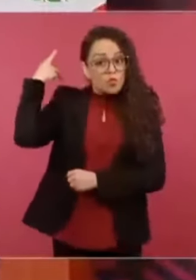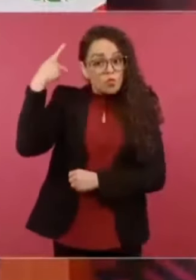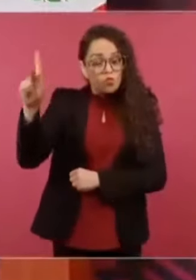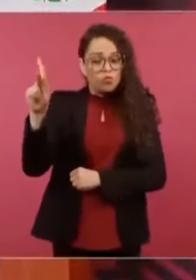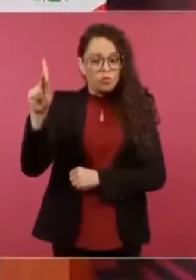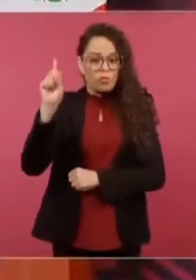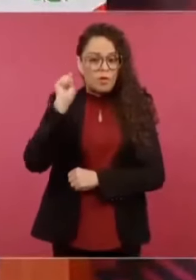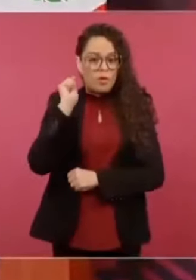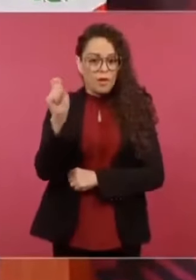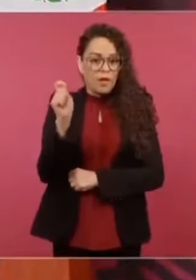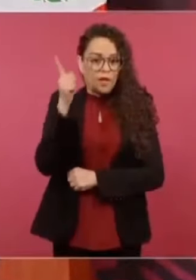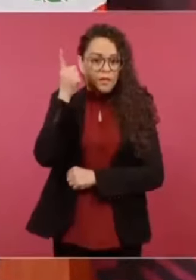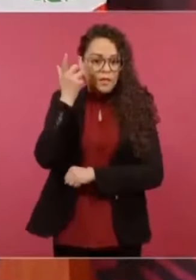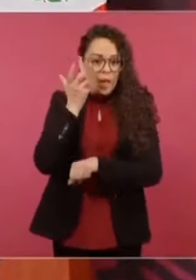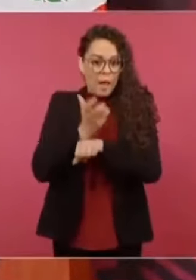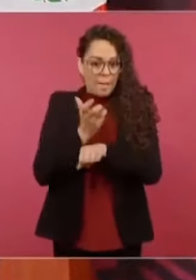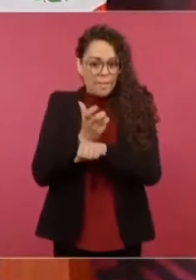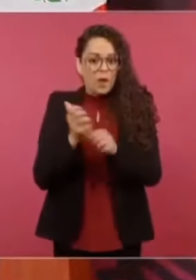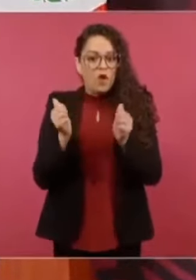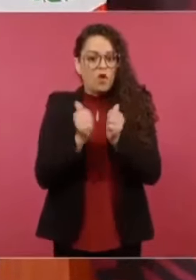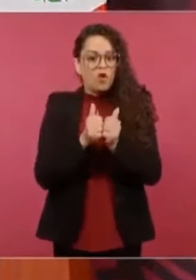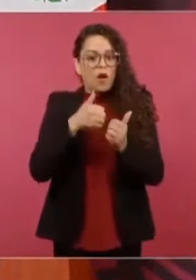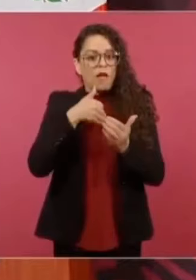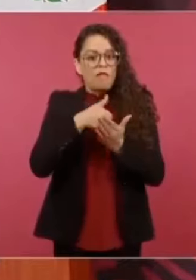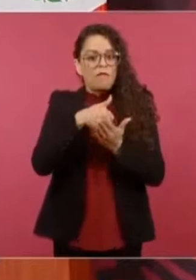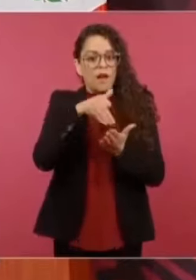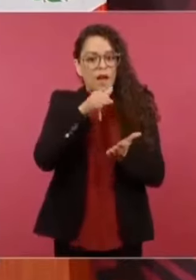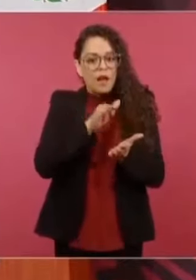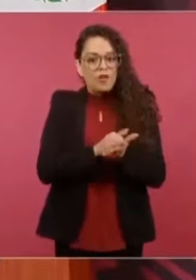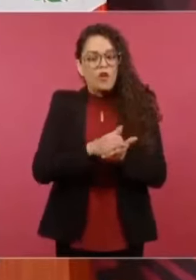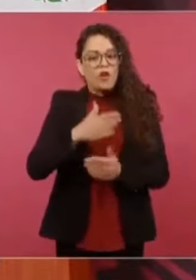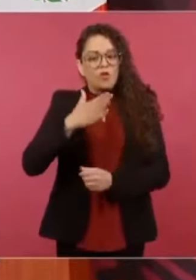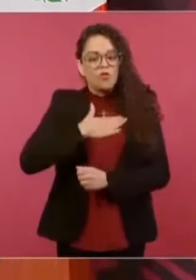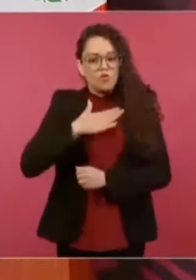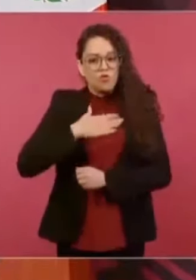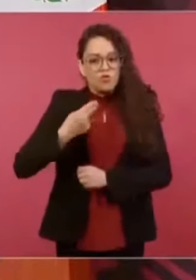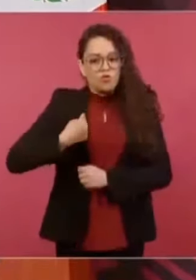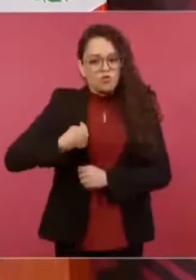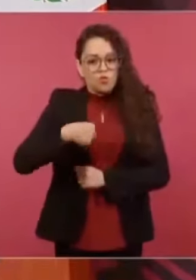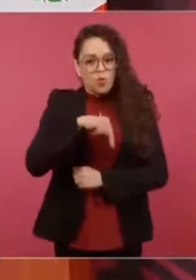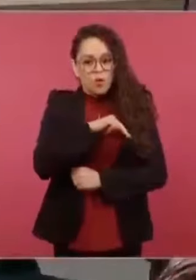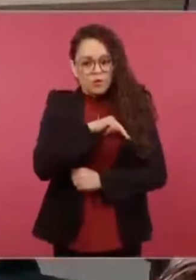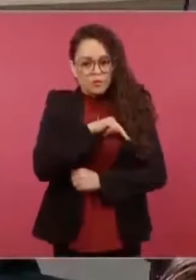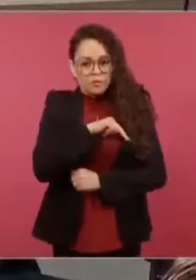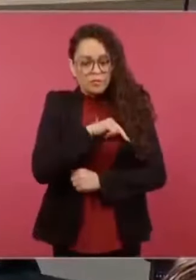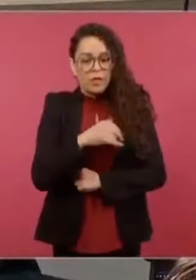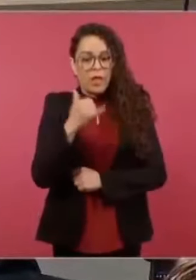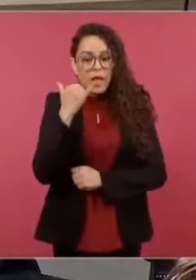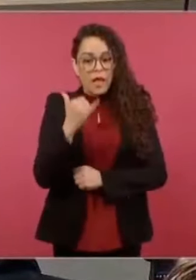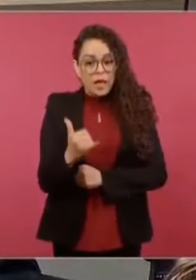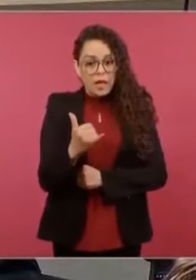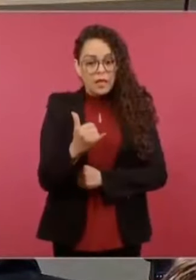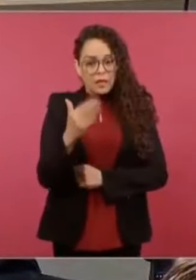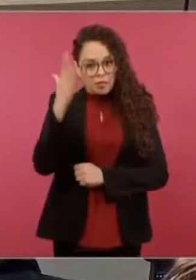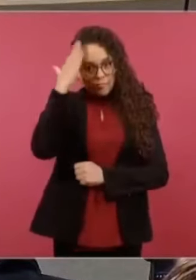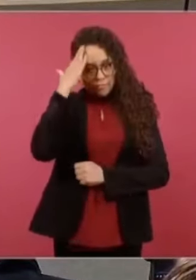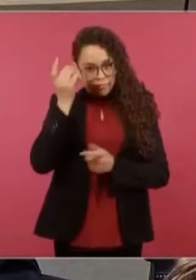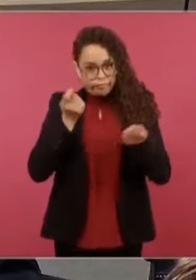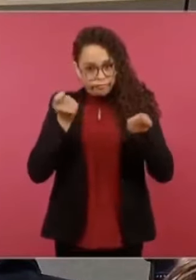en nuestros valores y en el respeto del liderazgo de Estados Unidos.